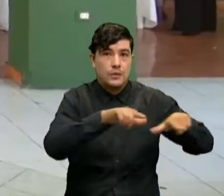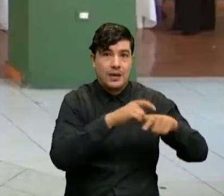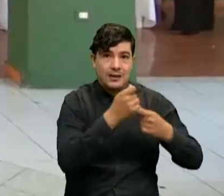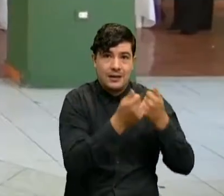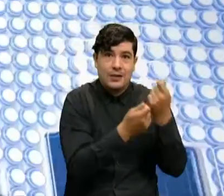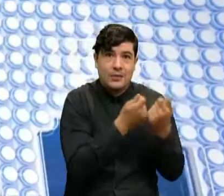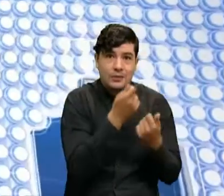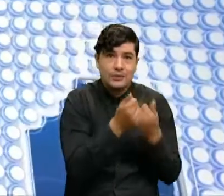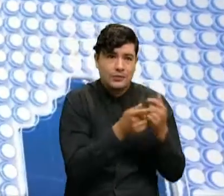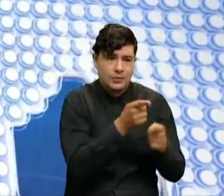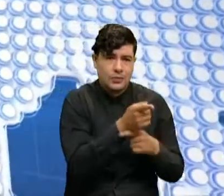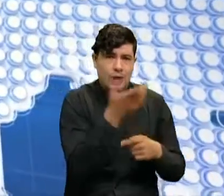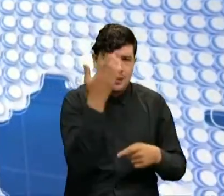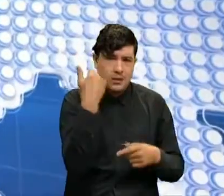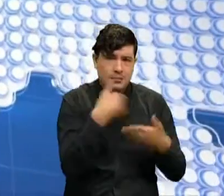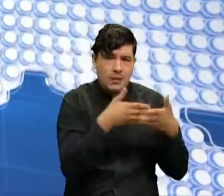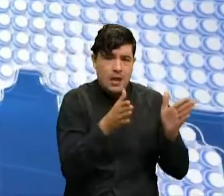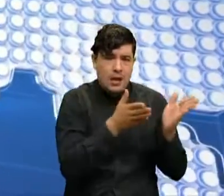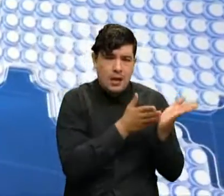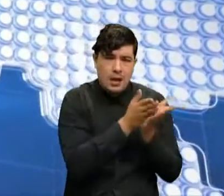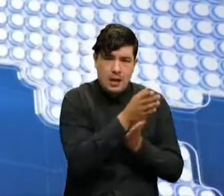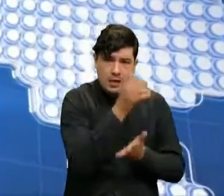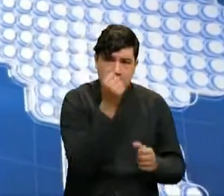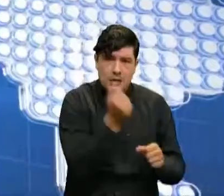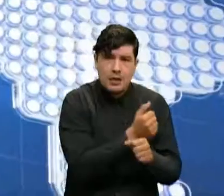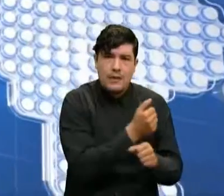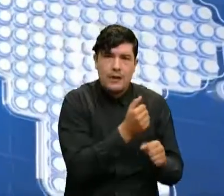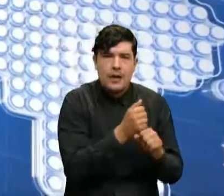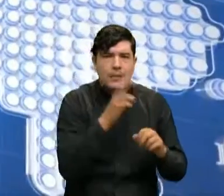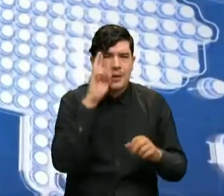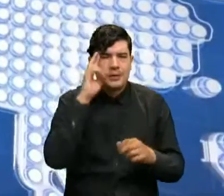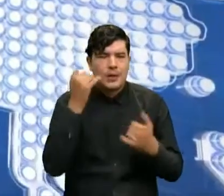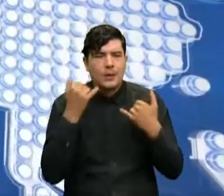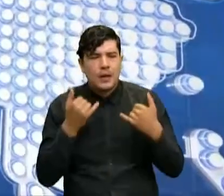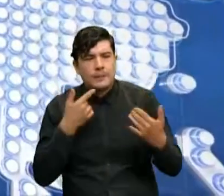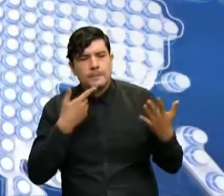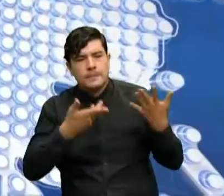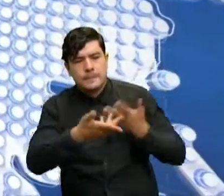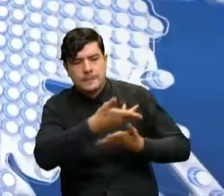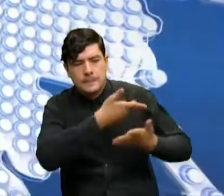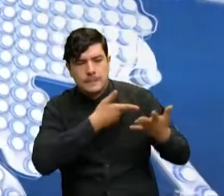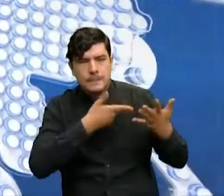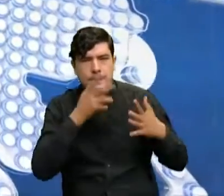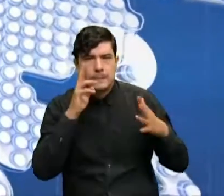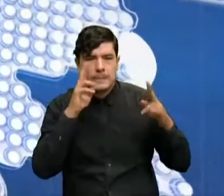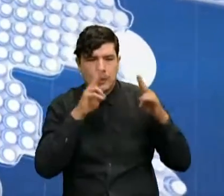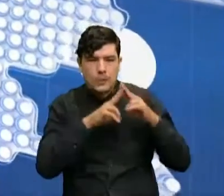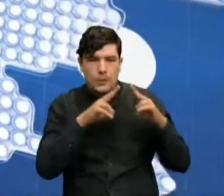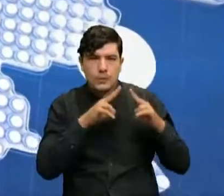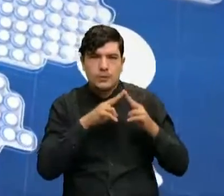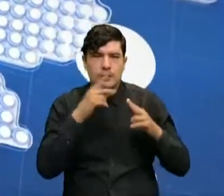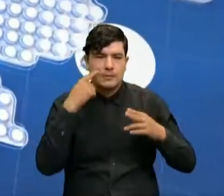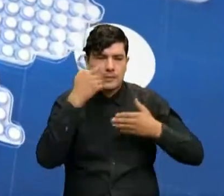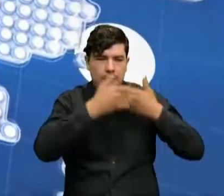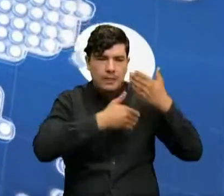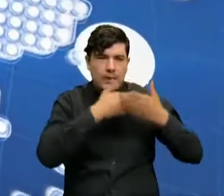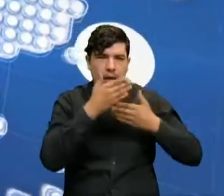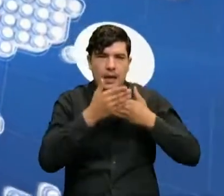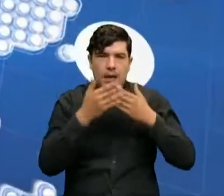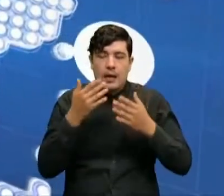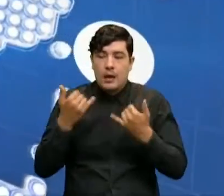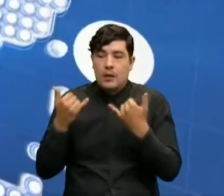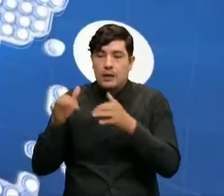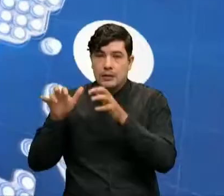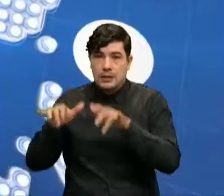recibimos gobierno y es así como se crea en ellos una confianza legítima. Hemos venido trabajando muy juiciosamente por parte de